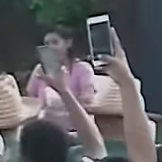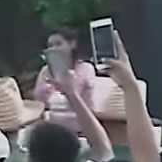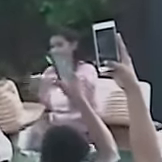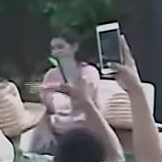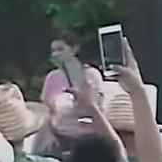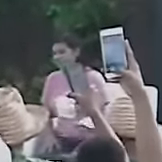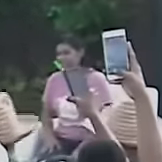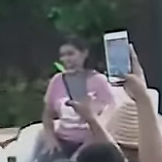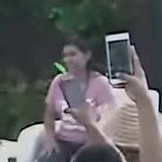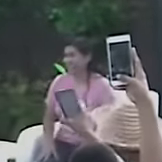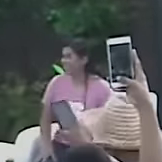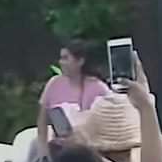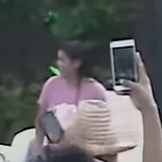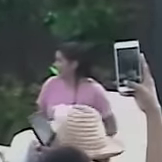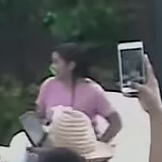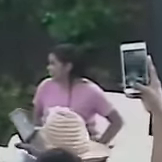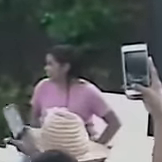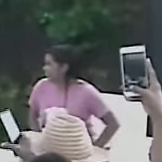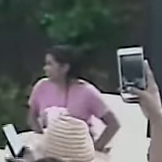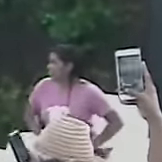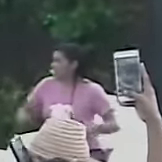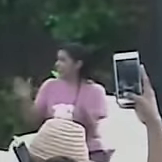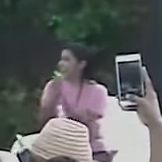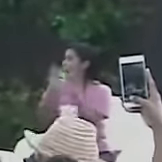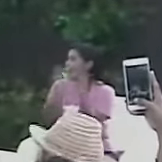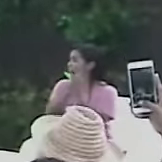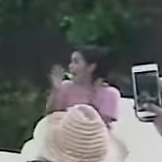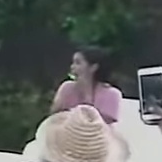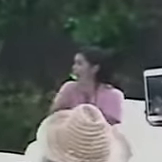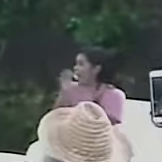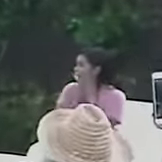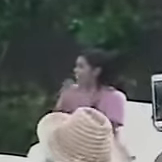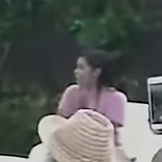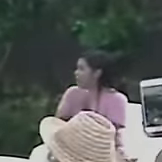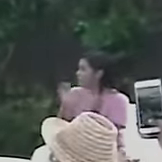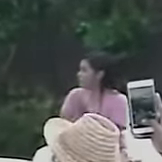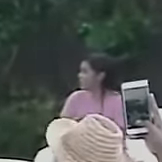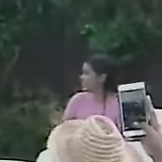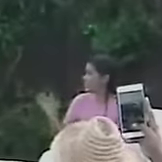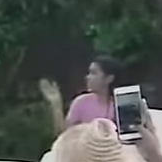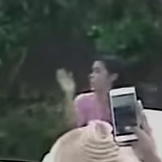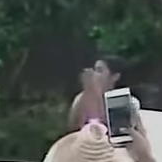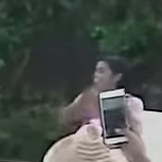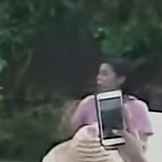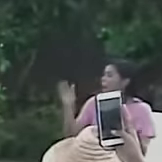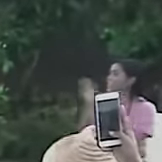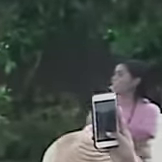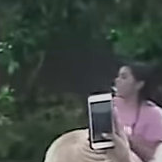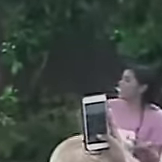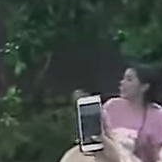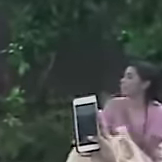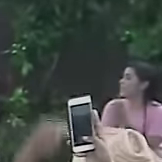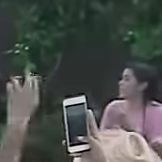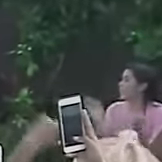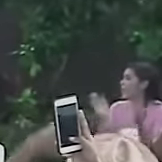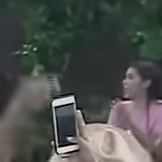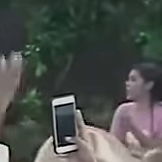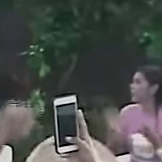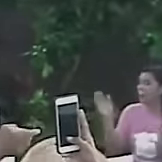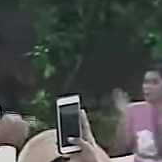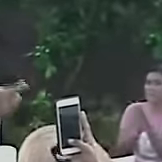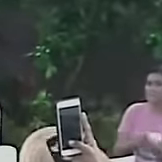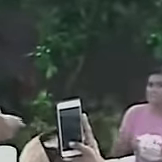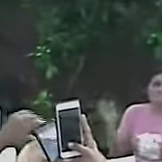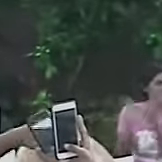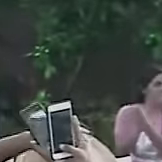en 500 años, reconociendo, retando a esa juventud la importancia de que genera, que significa